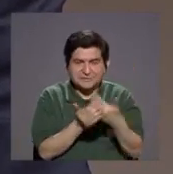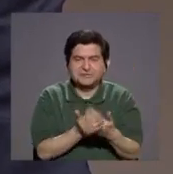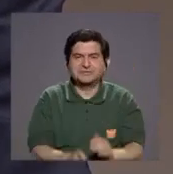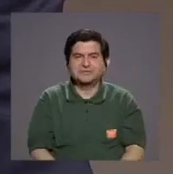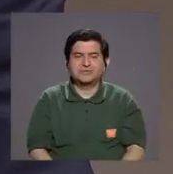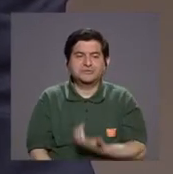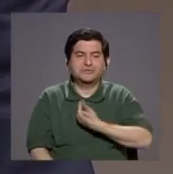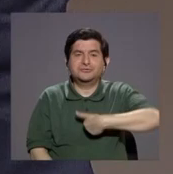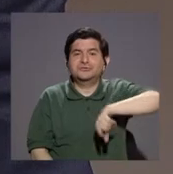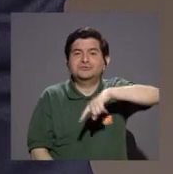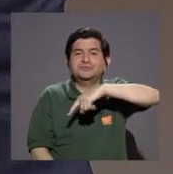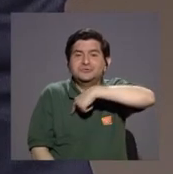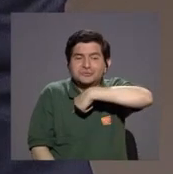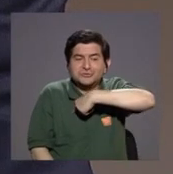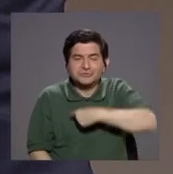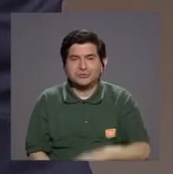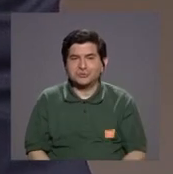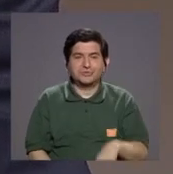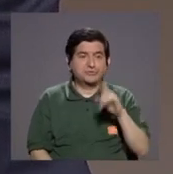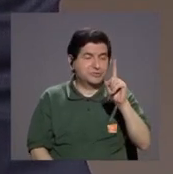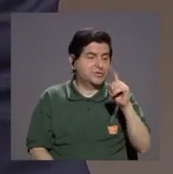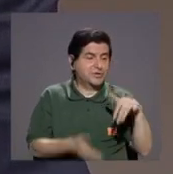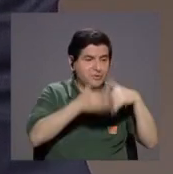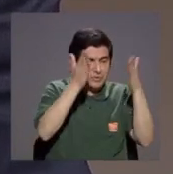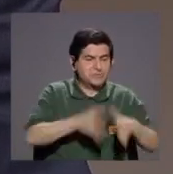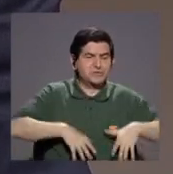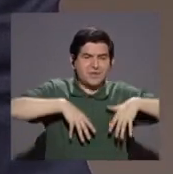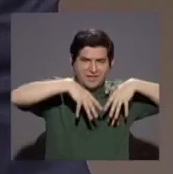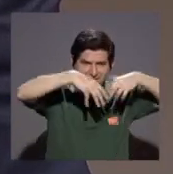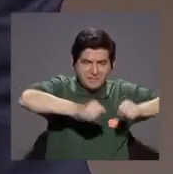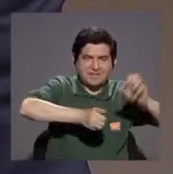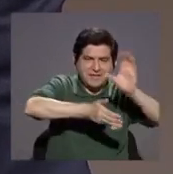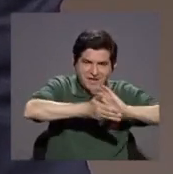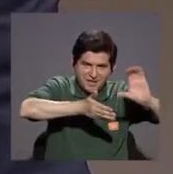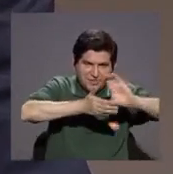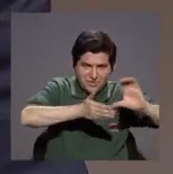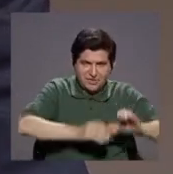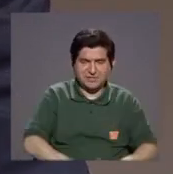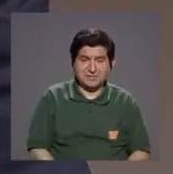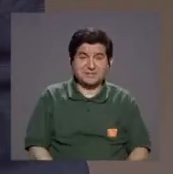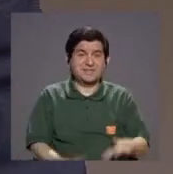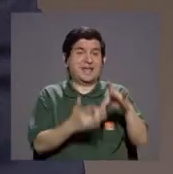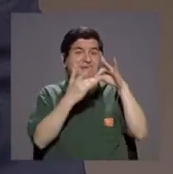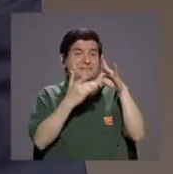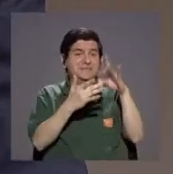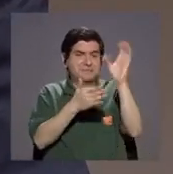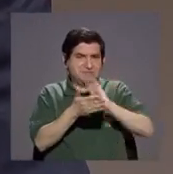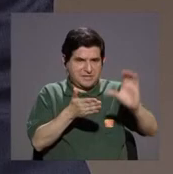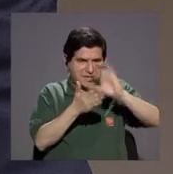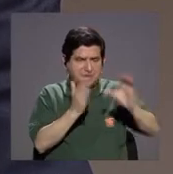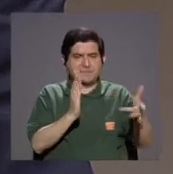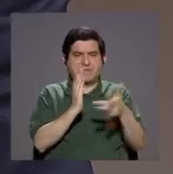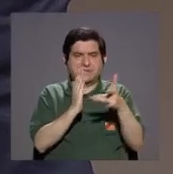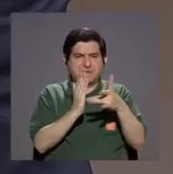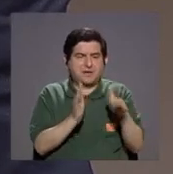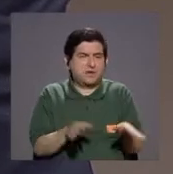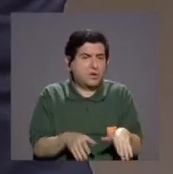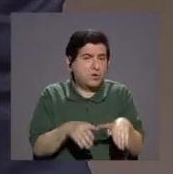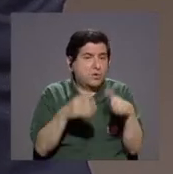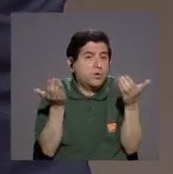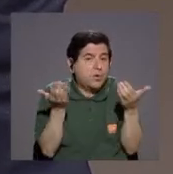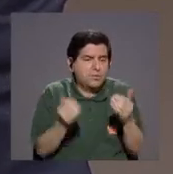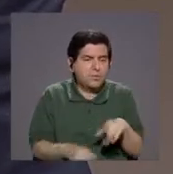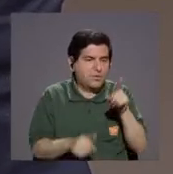cómo lograr que un alumno se gradúe del colegio sobre todo de colegios técnicos esa